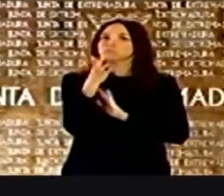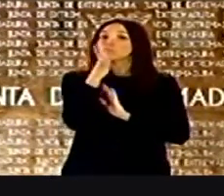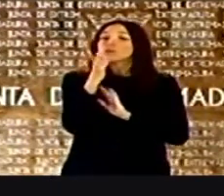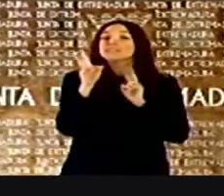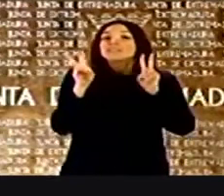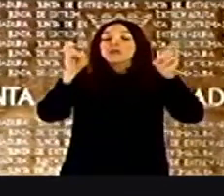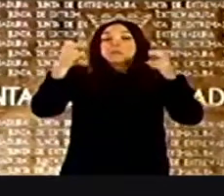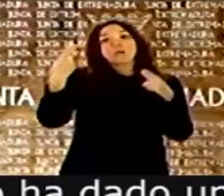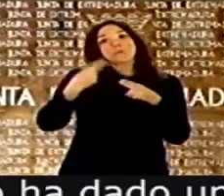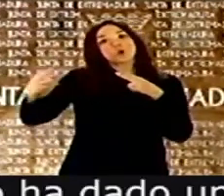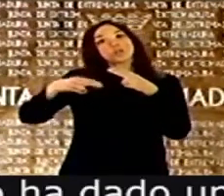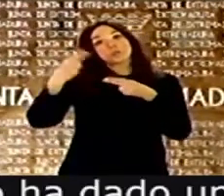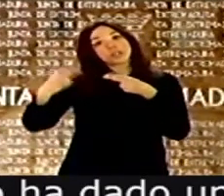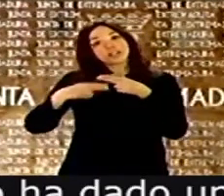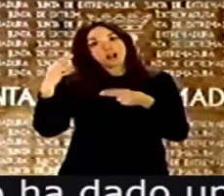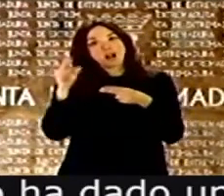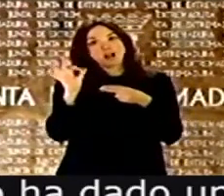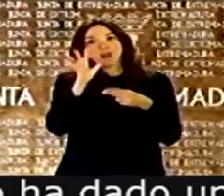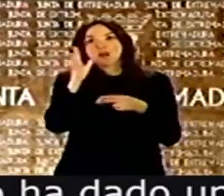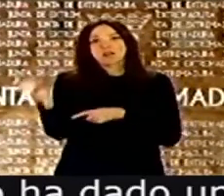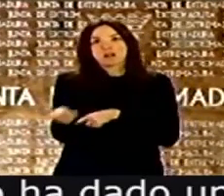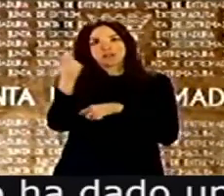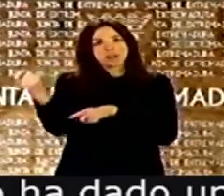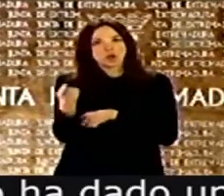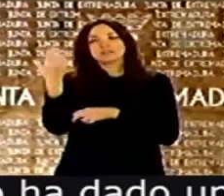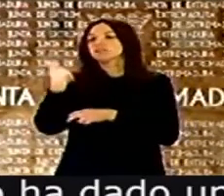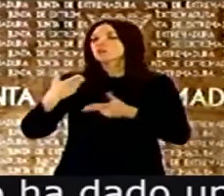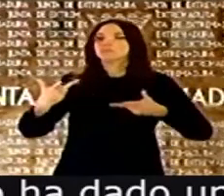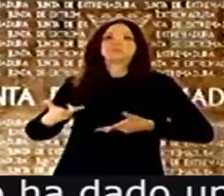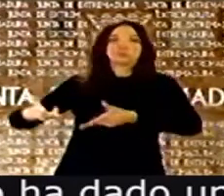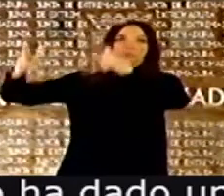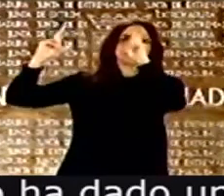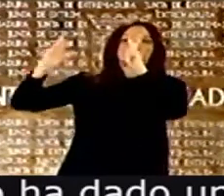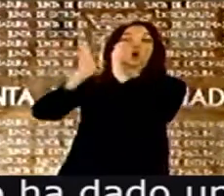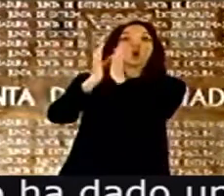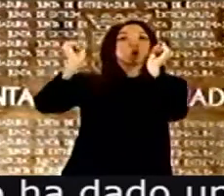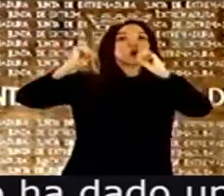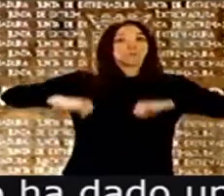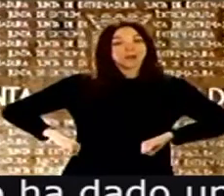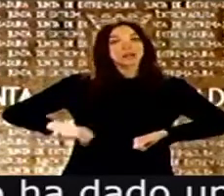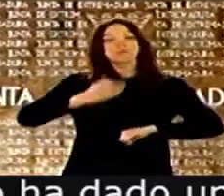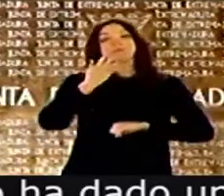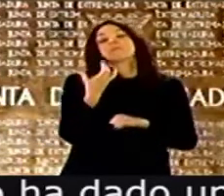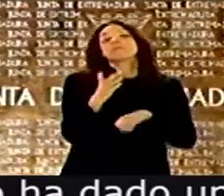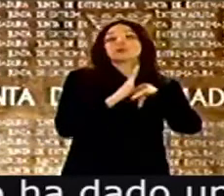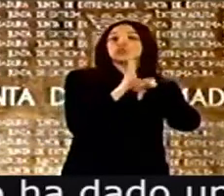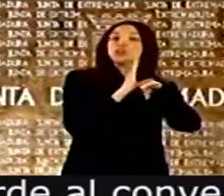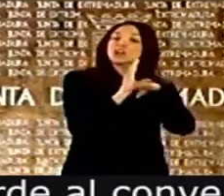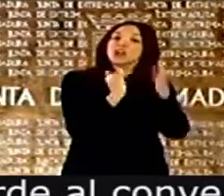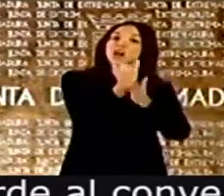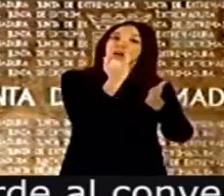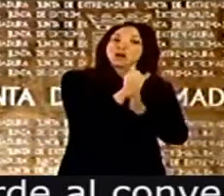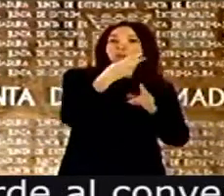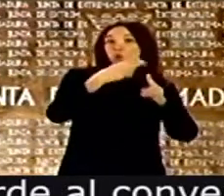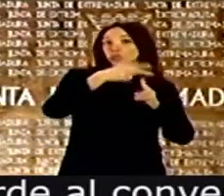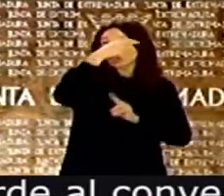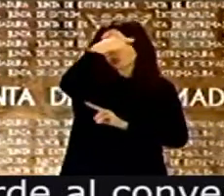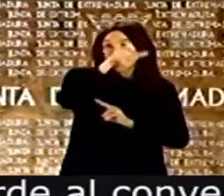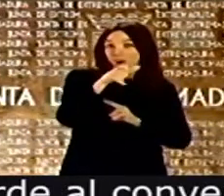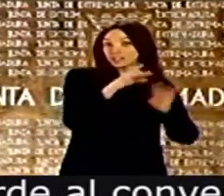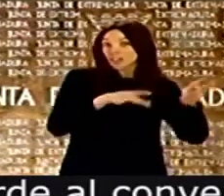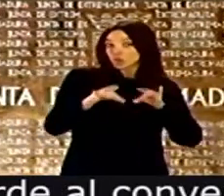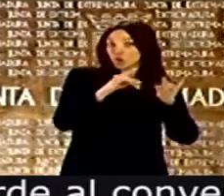regadío, dando luz verde al convenio de colaboración entre la Consejería de Medio Ambiente Rural, Políticas Agrarias y Territorios y la Comunidad de